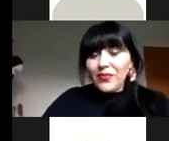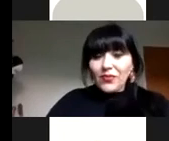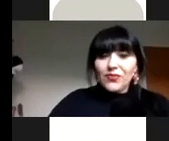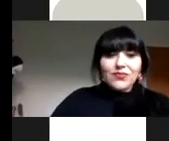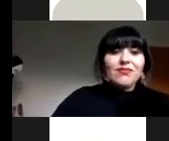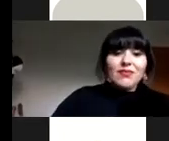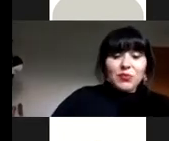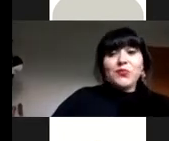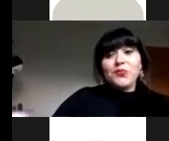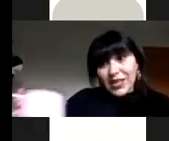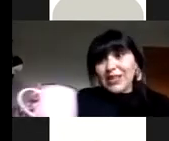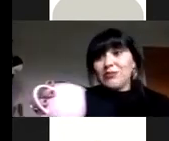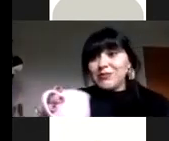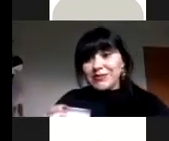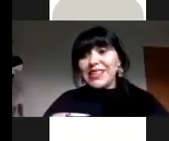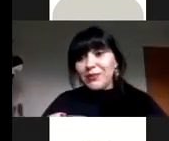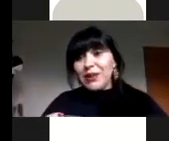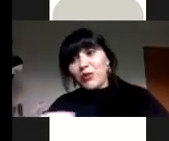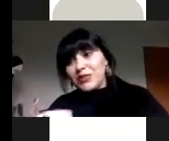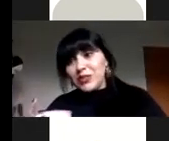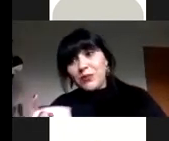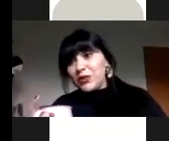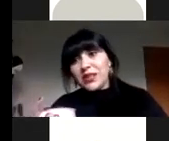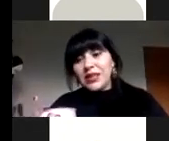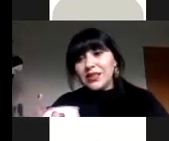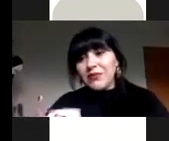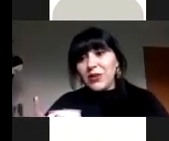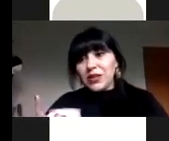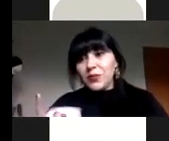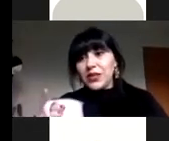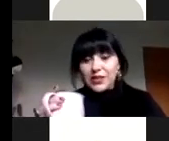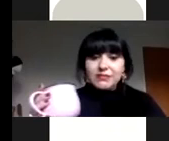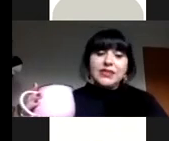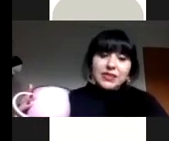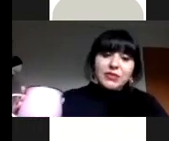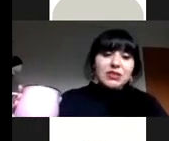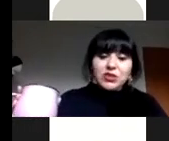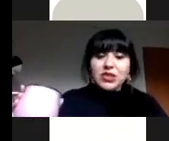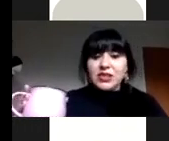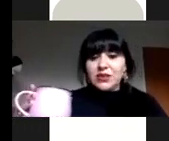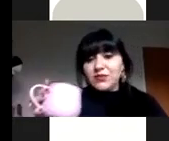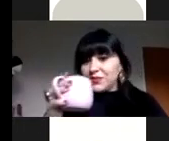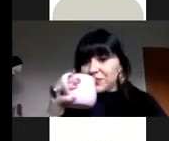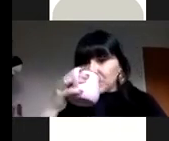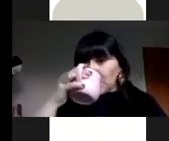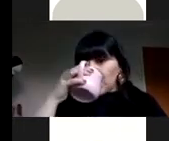educarnos. Claro. Tener más información para poder dar mejores respuestas. Me hace mucho